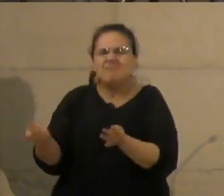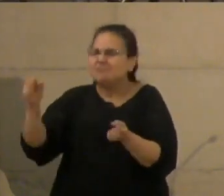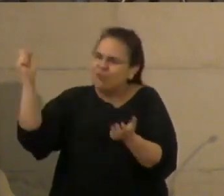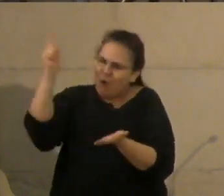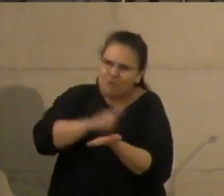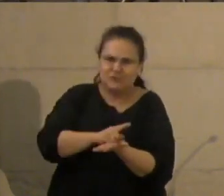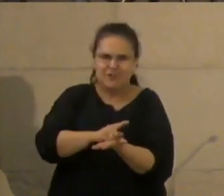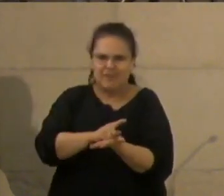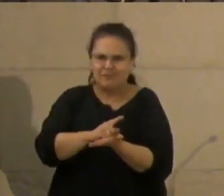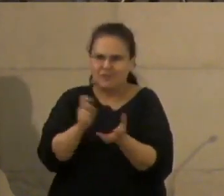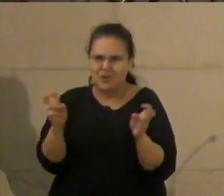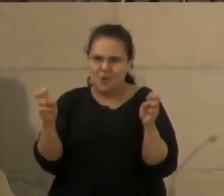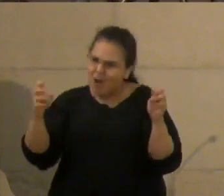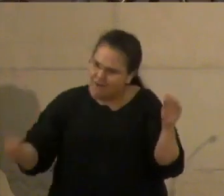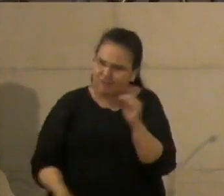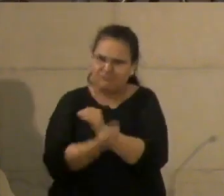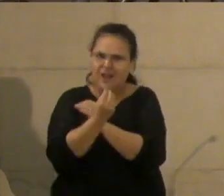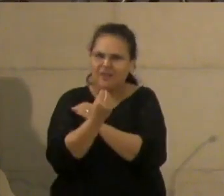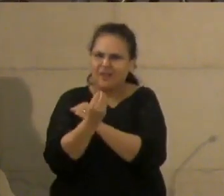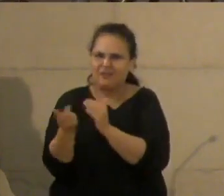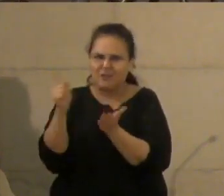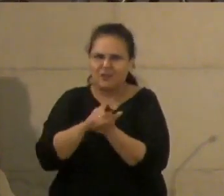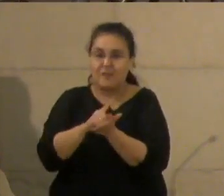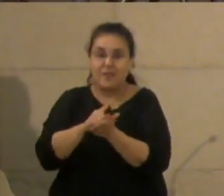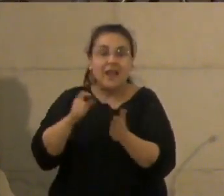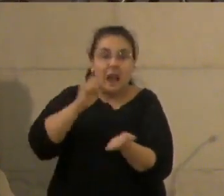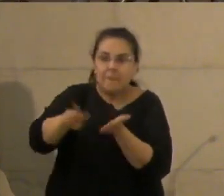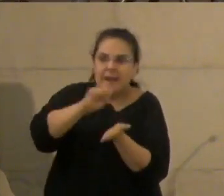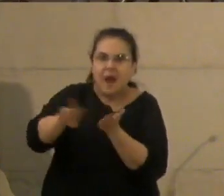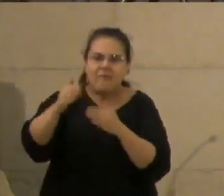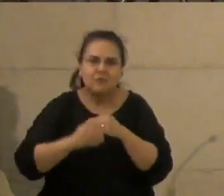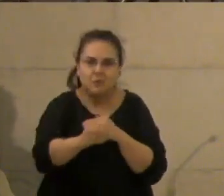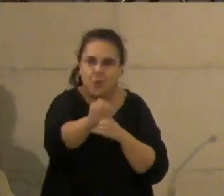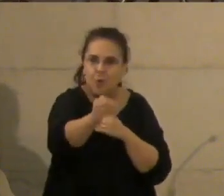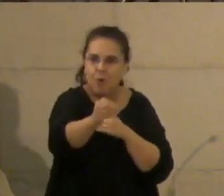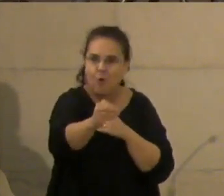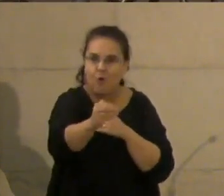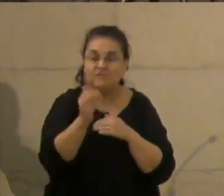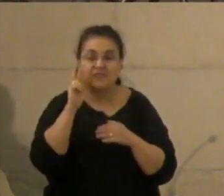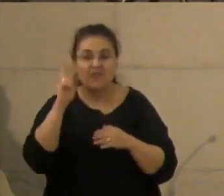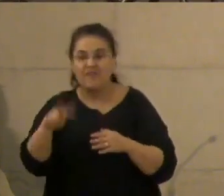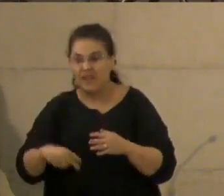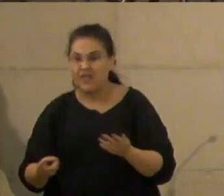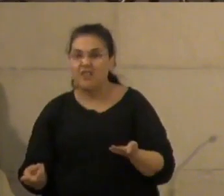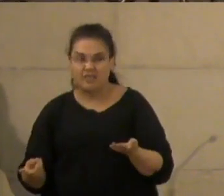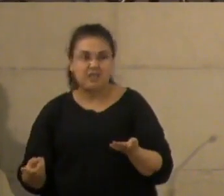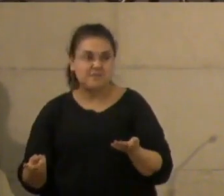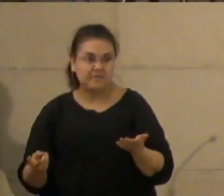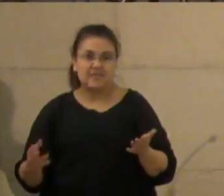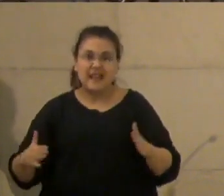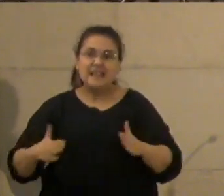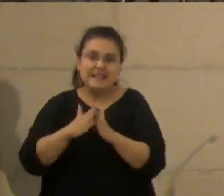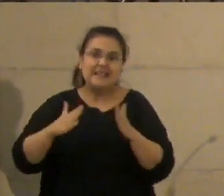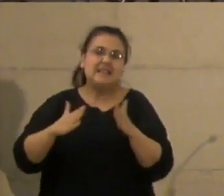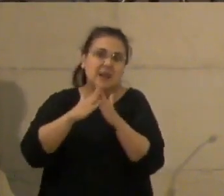reforzados porque hemos descubierto cómo caminar el futuro. Sí, es verdad, nos han cerrado los templos, hemos tenido